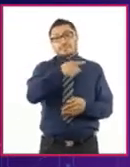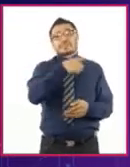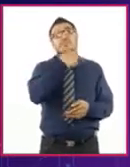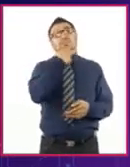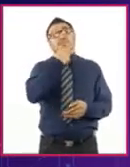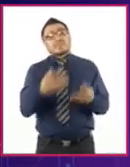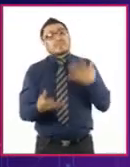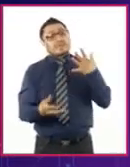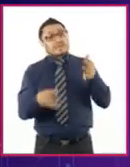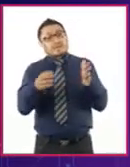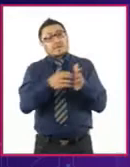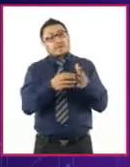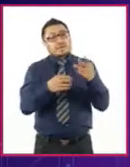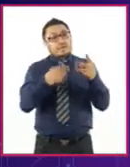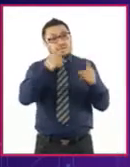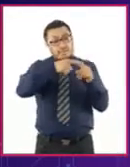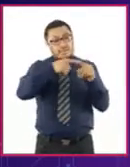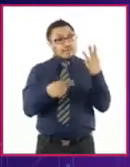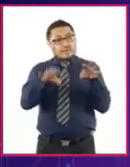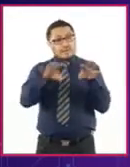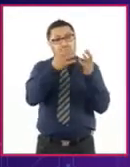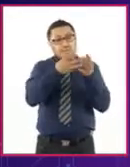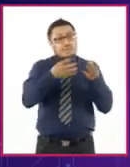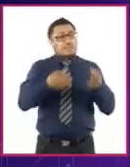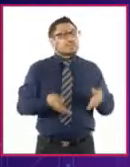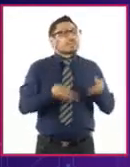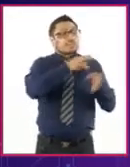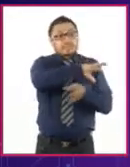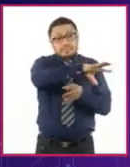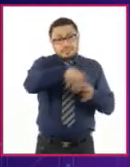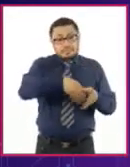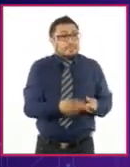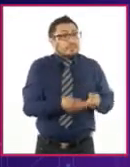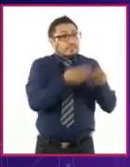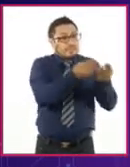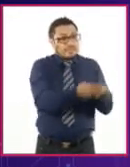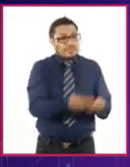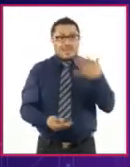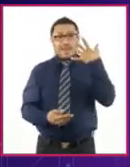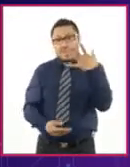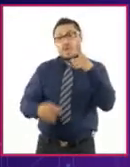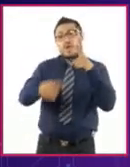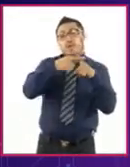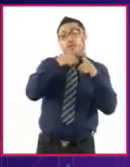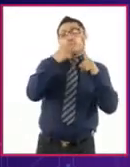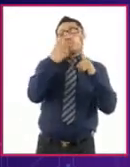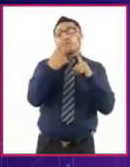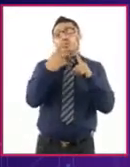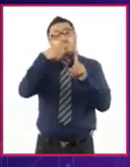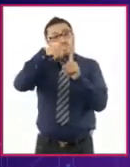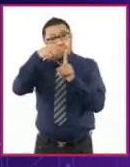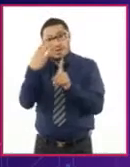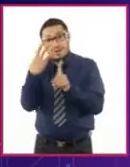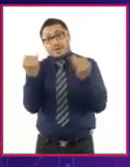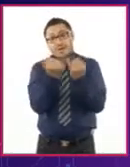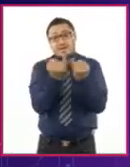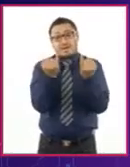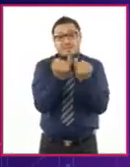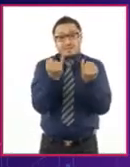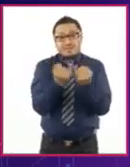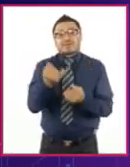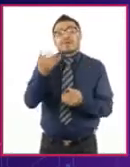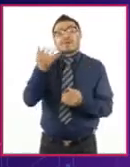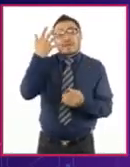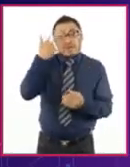cajas y 3 pelotas sueltas, tenemos que 5 por 2 más 3 es igual a